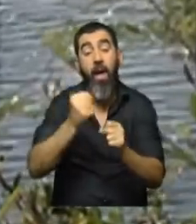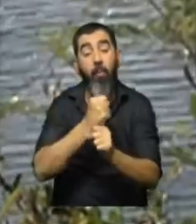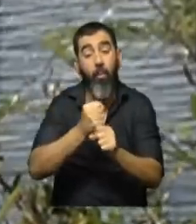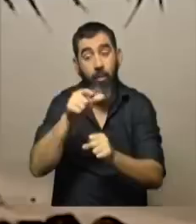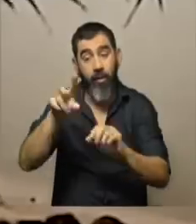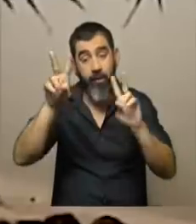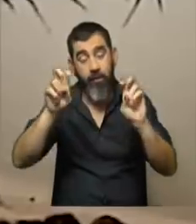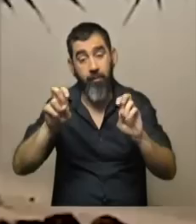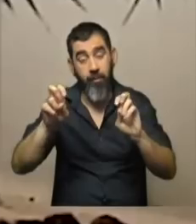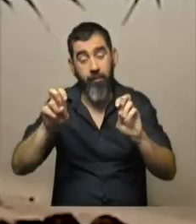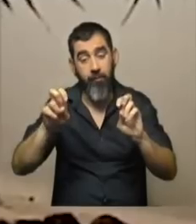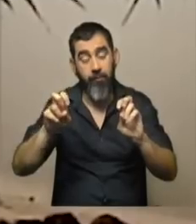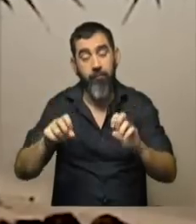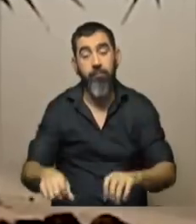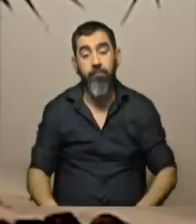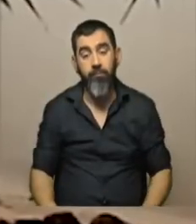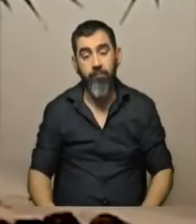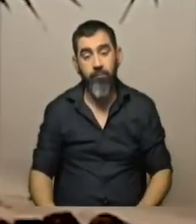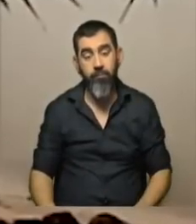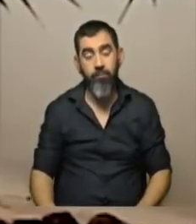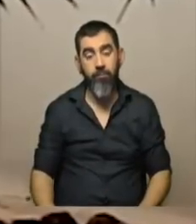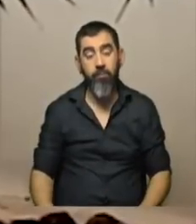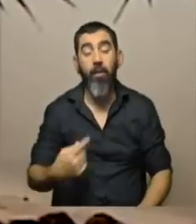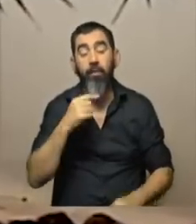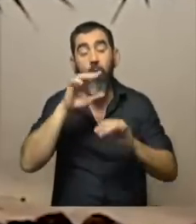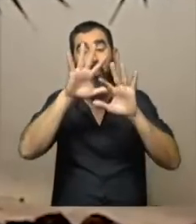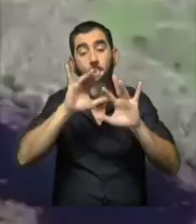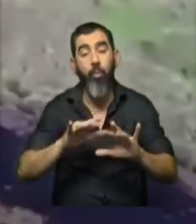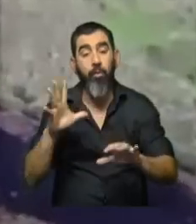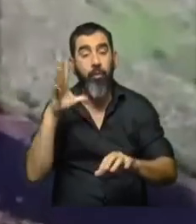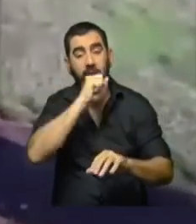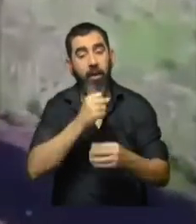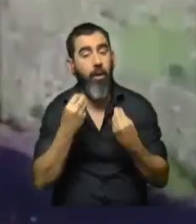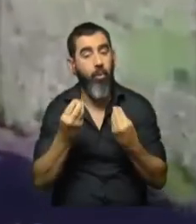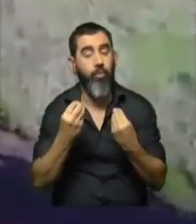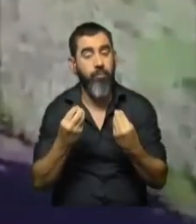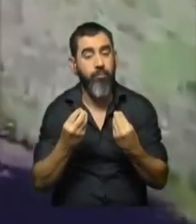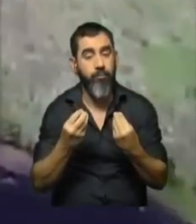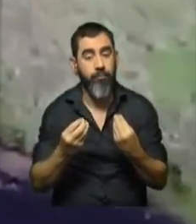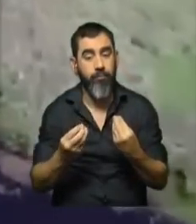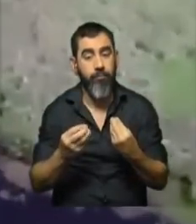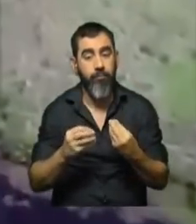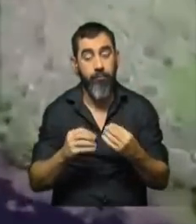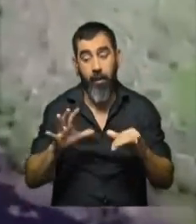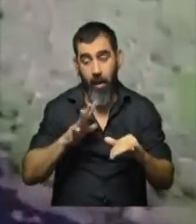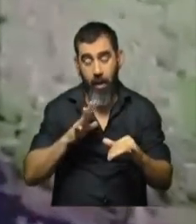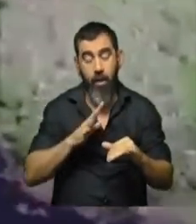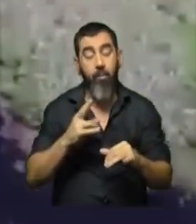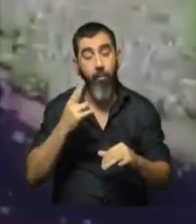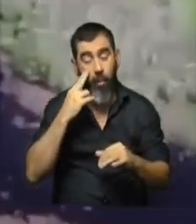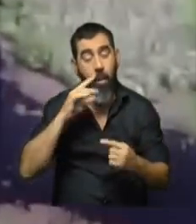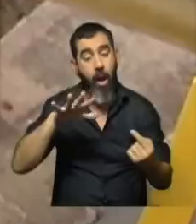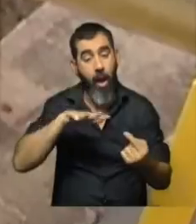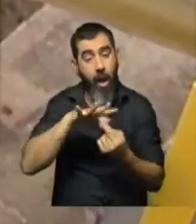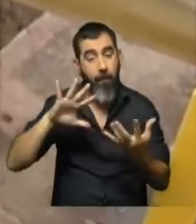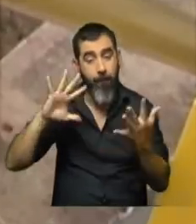propósito de este acto administrativo del directorio de OCE refiere a un documento que no está al acceso de la gente. Entendemos que desde ya hay un impacto